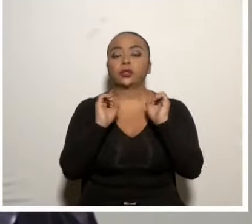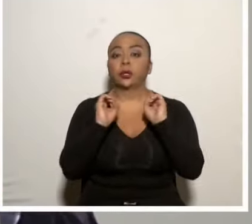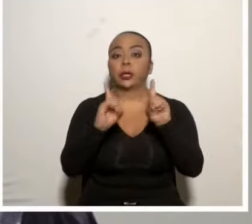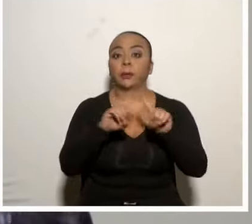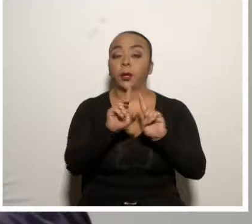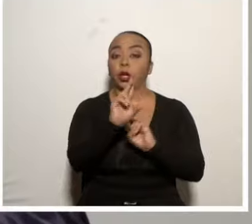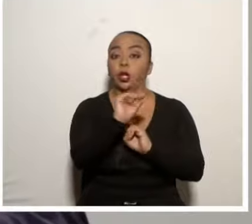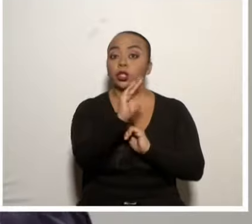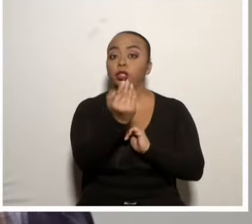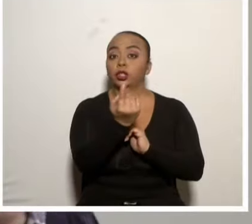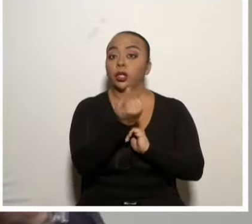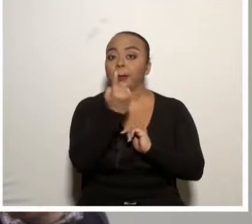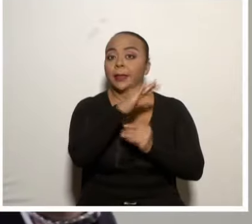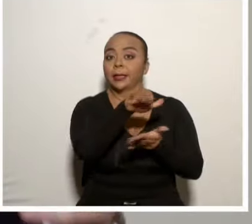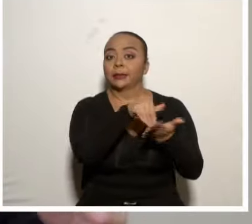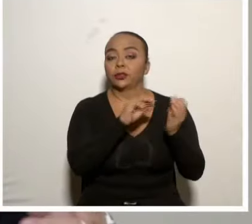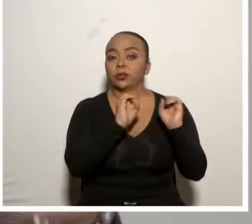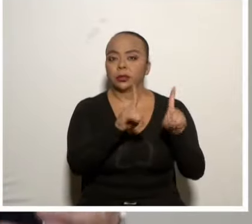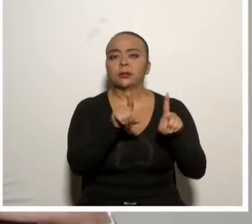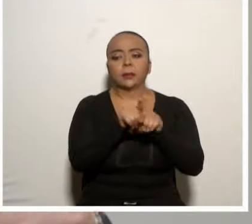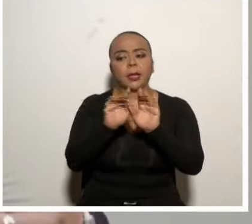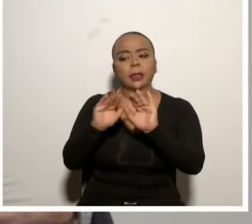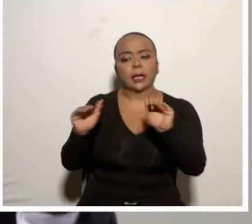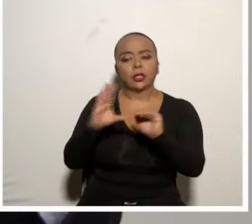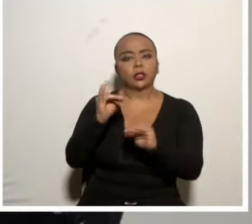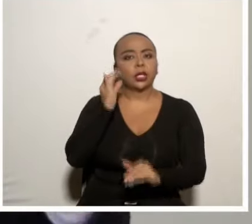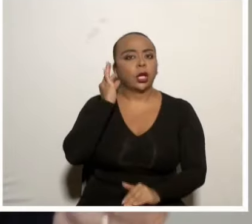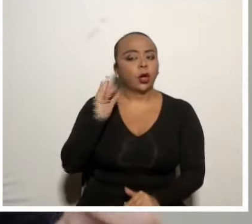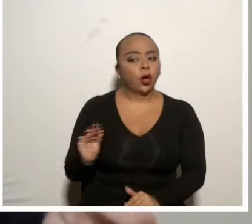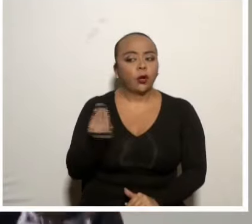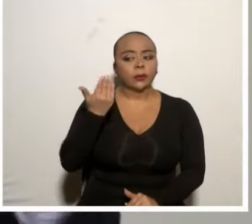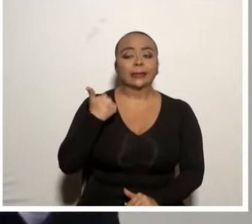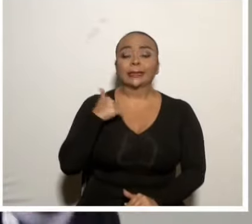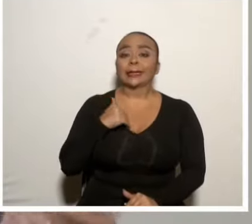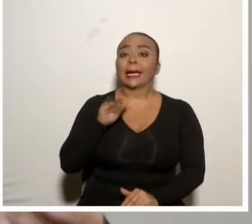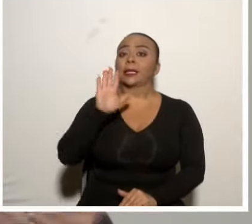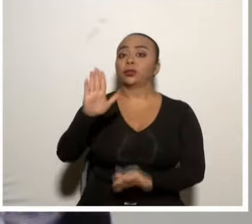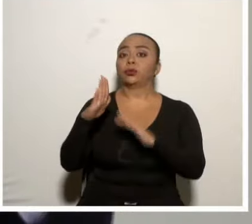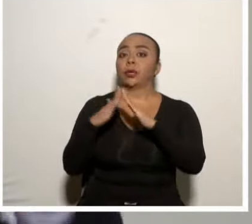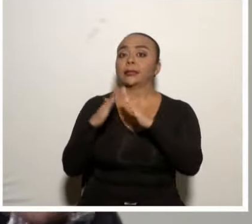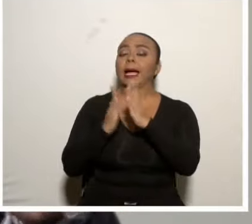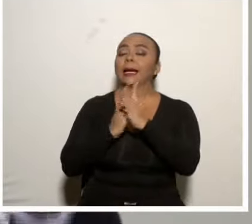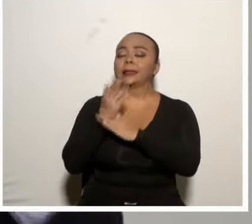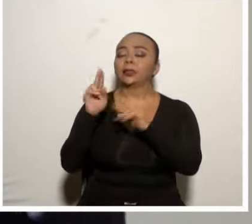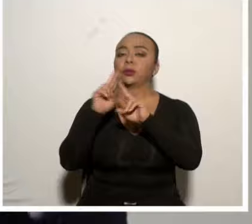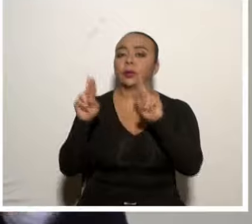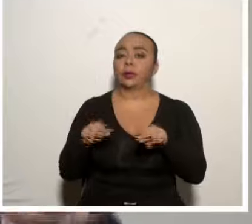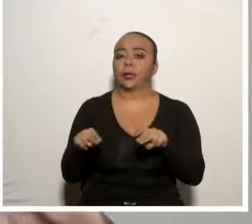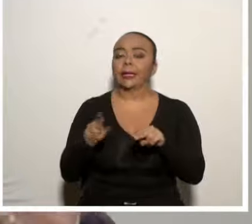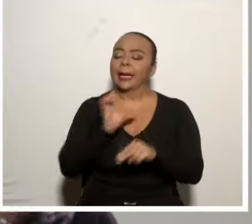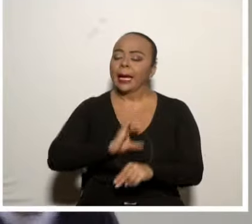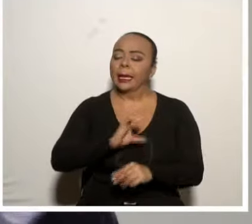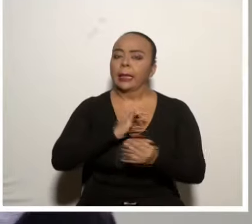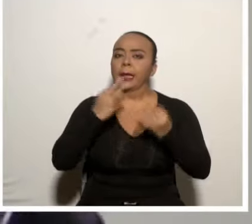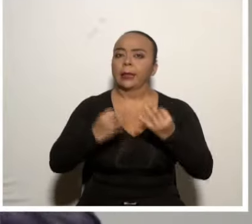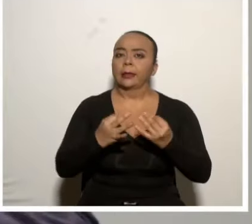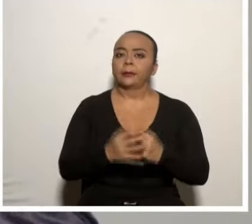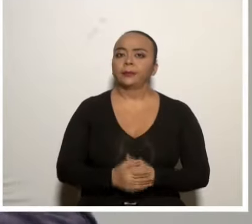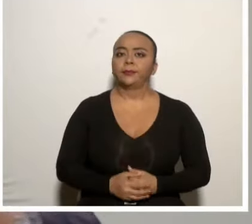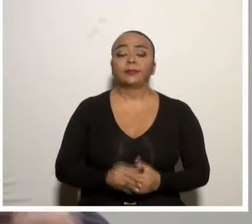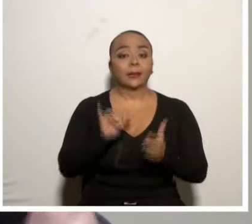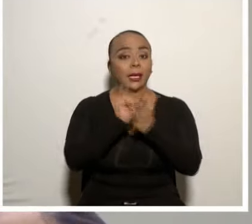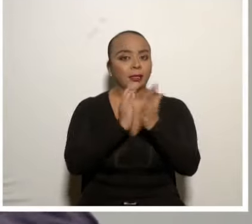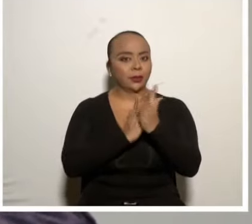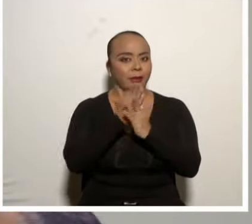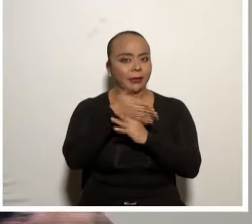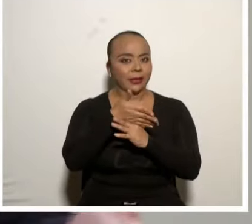pero no solo los centros, sino también los niños y los jóvenes tengan en sus casas acceso a conectividad de calidad. Esto a